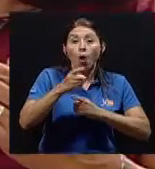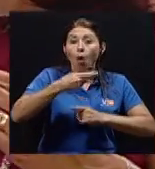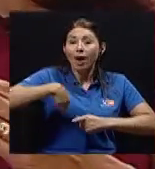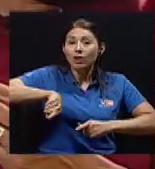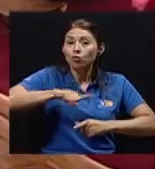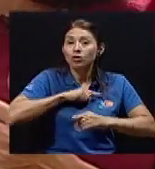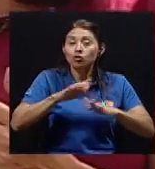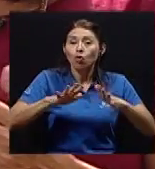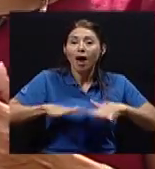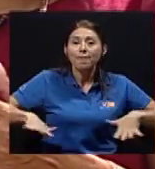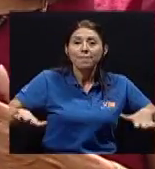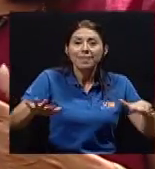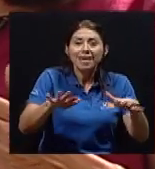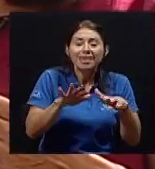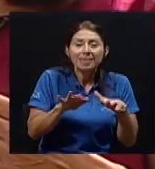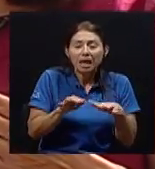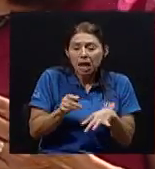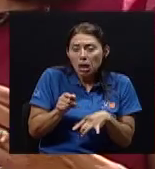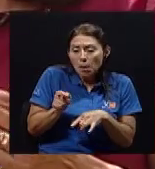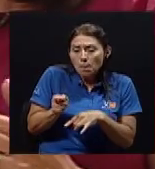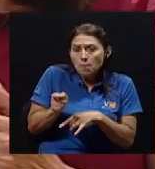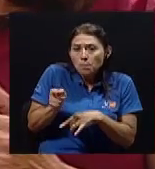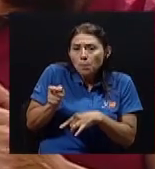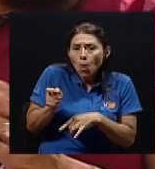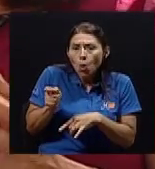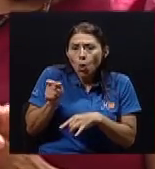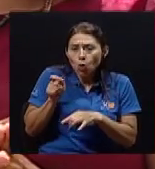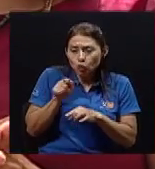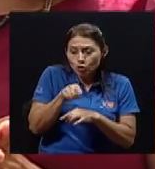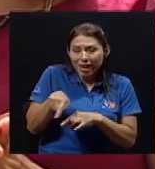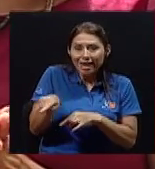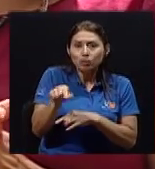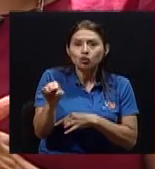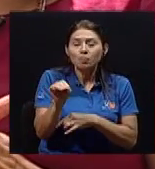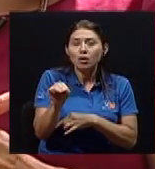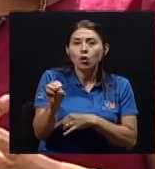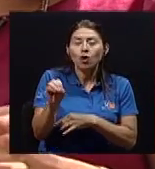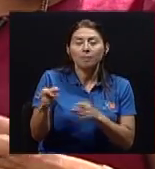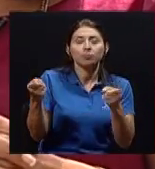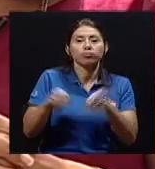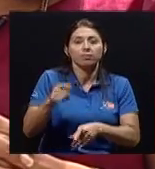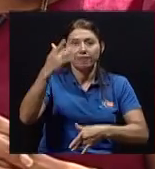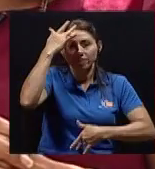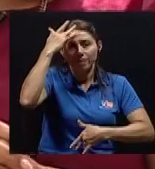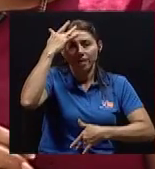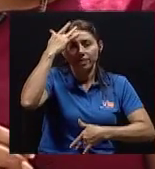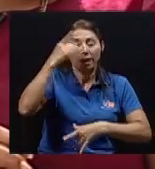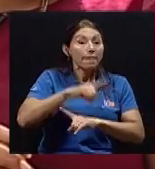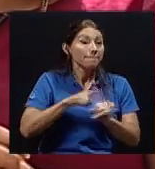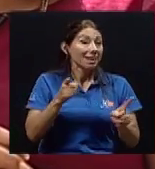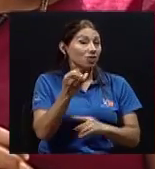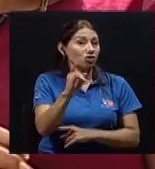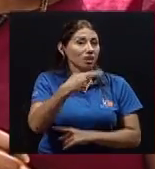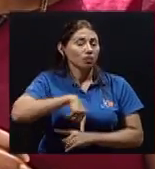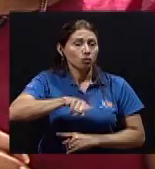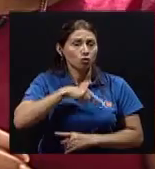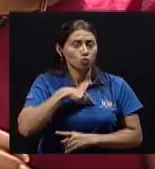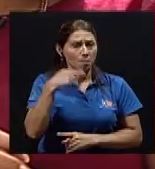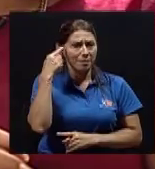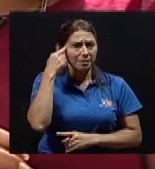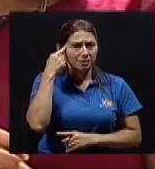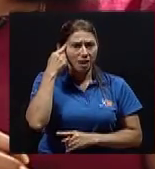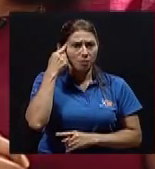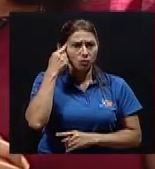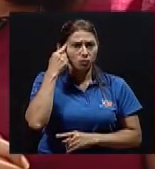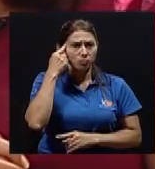donde unos pocos microorganismos logran desarrollar enfermedad. Pero si nosotros